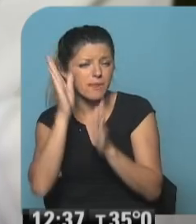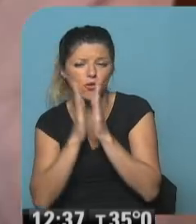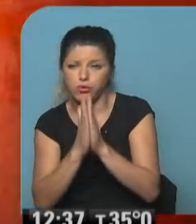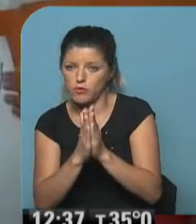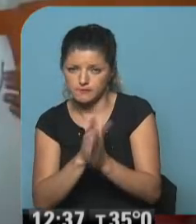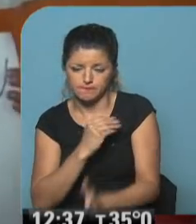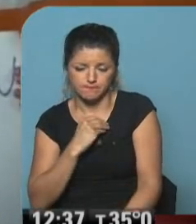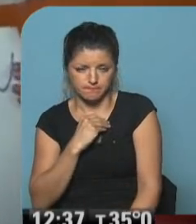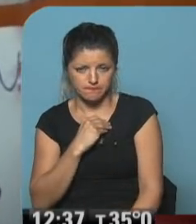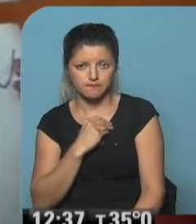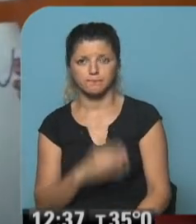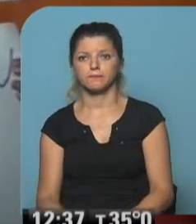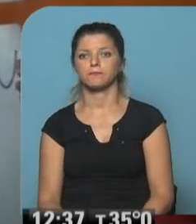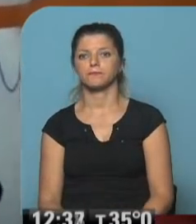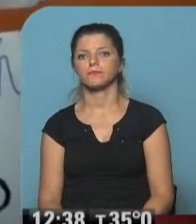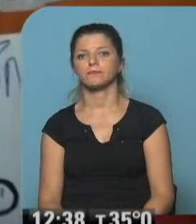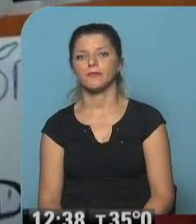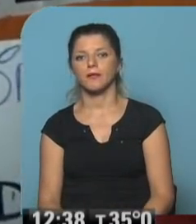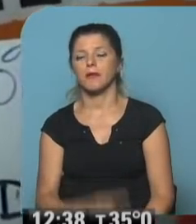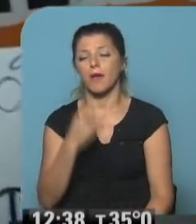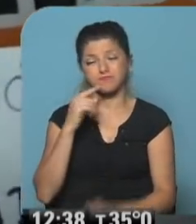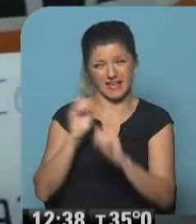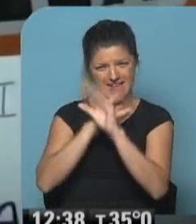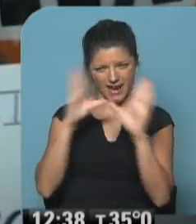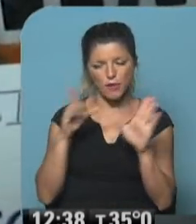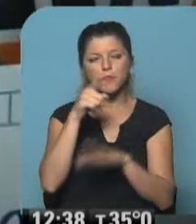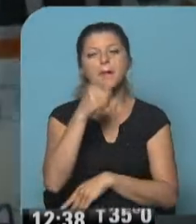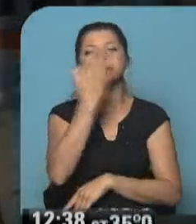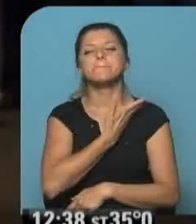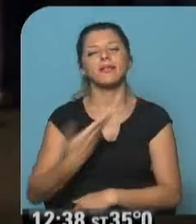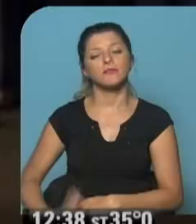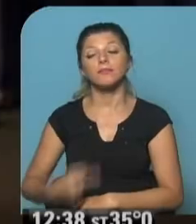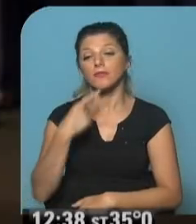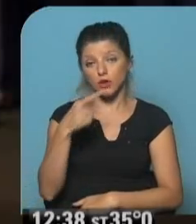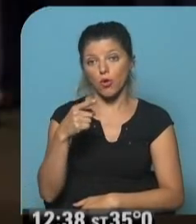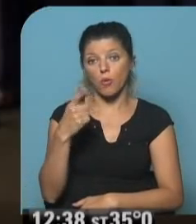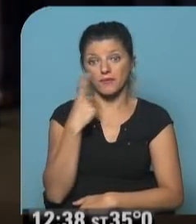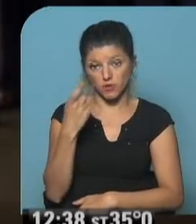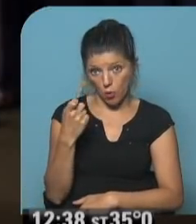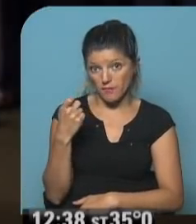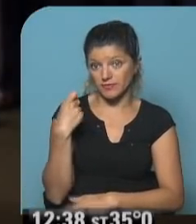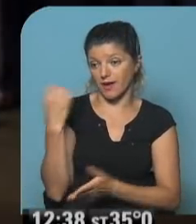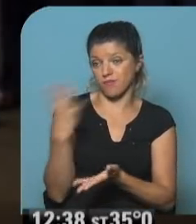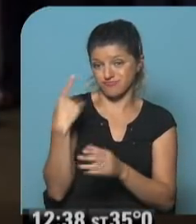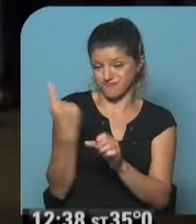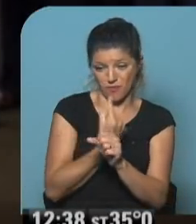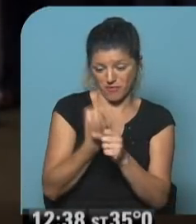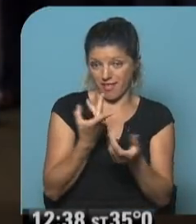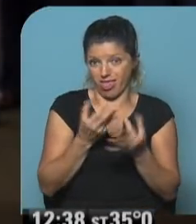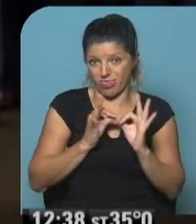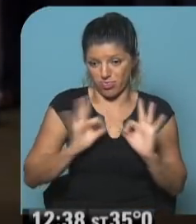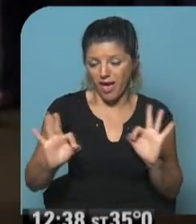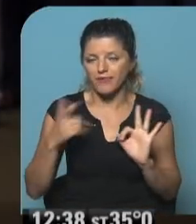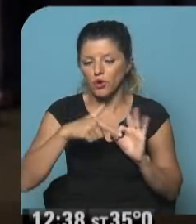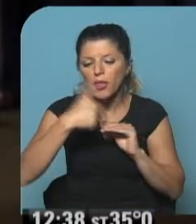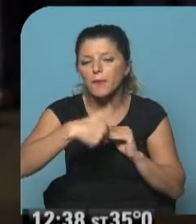corazón. Para que no queden dudas, Kuczynski admitió, tras conocer el fracaso del intento de destituirlo, que empieza un nuevo